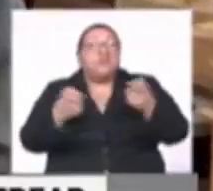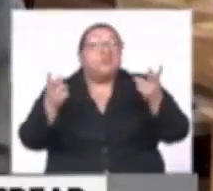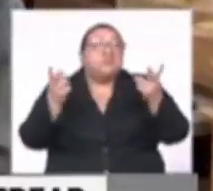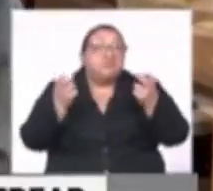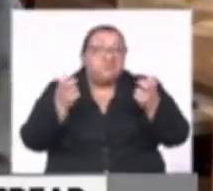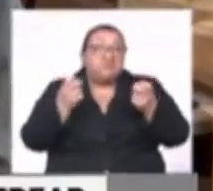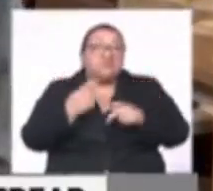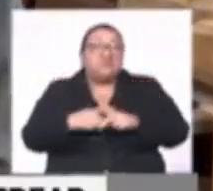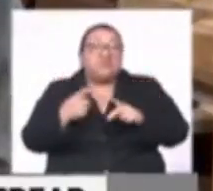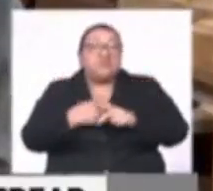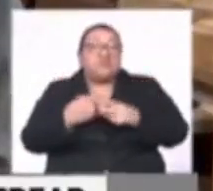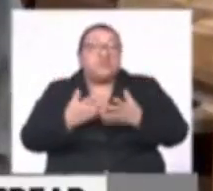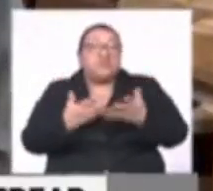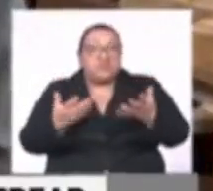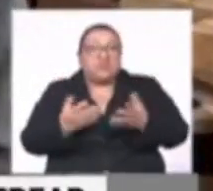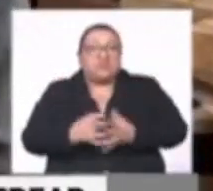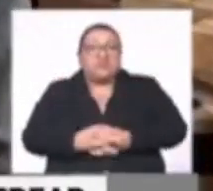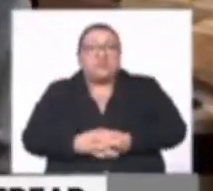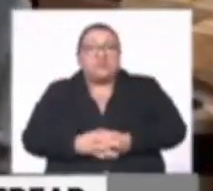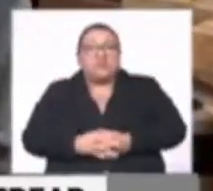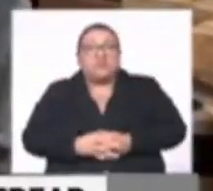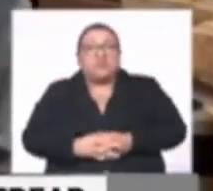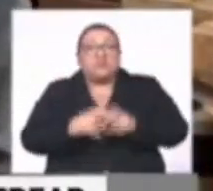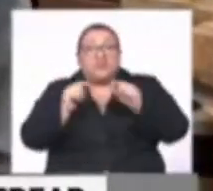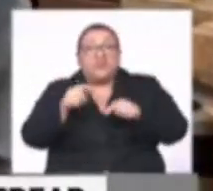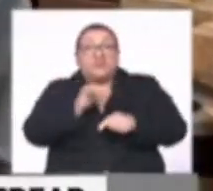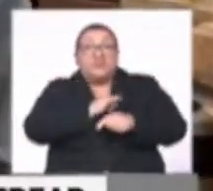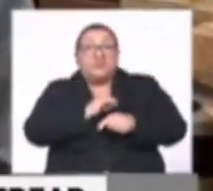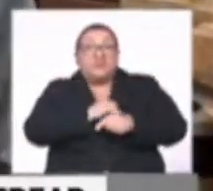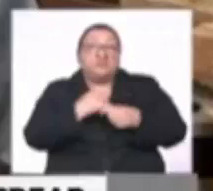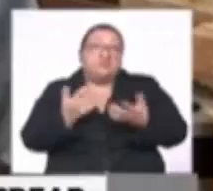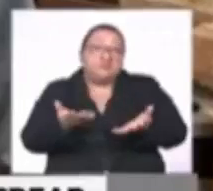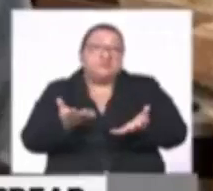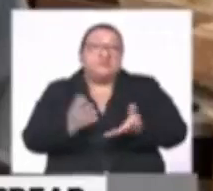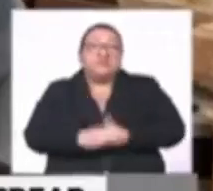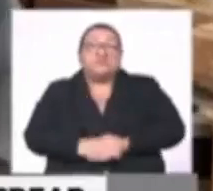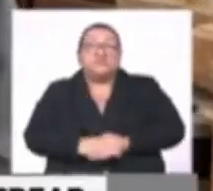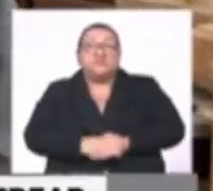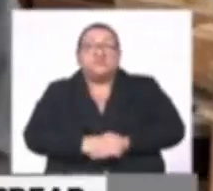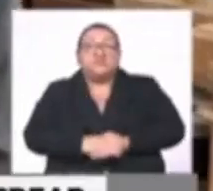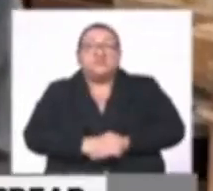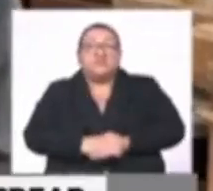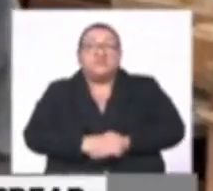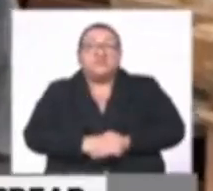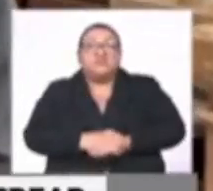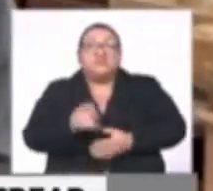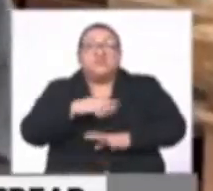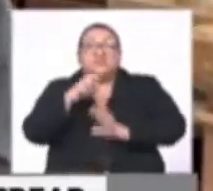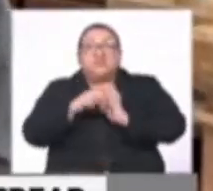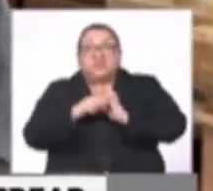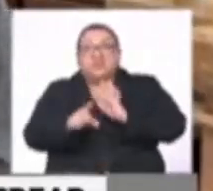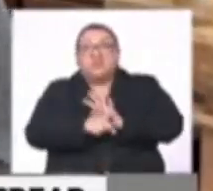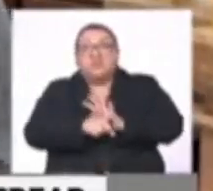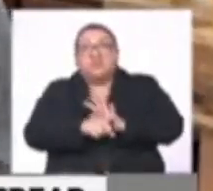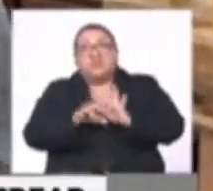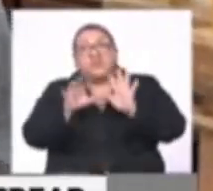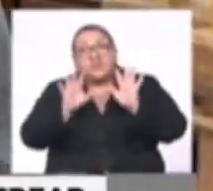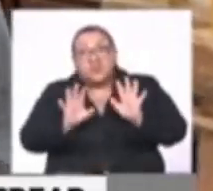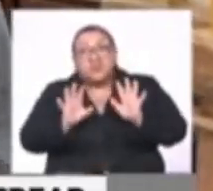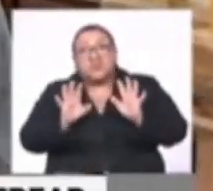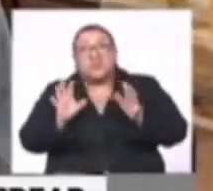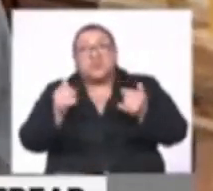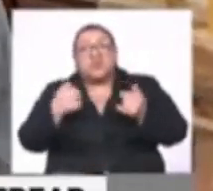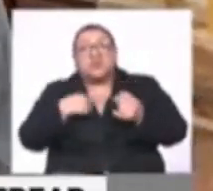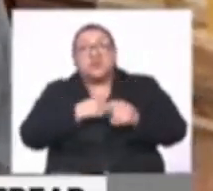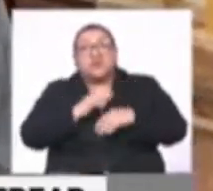a las autoridades de estas instituciones. Cuando nos vinieron a buscar, presentamos el proyecto de ley y bueno, ahora